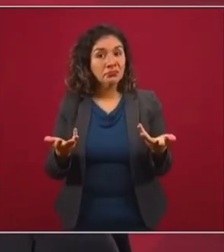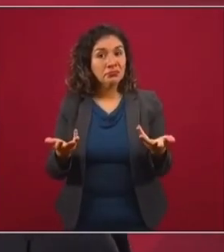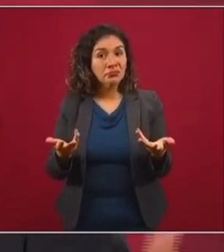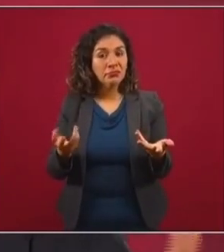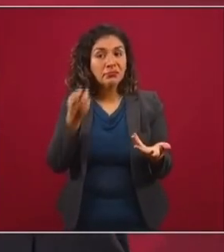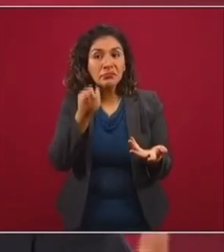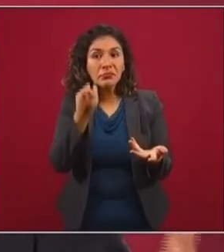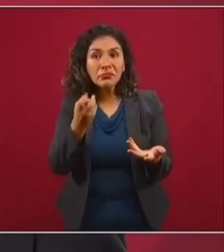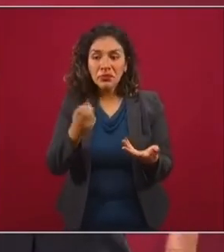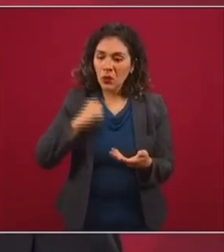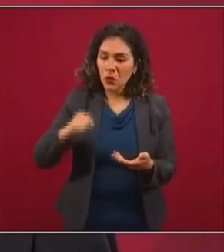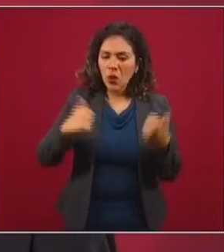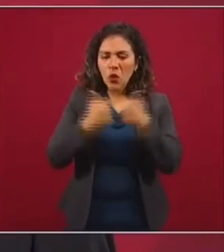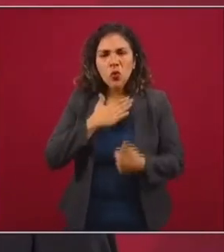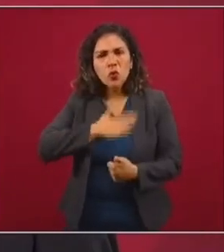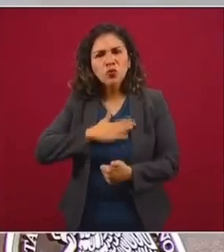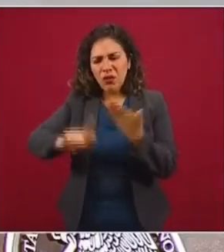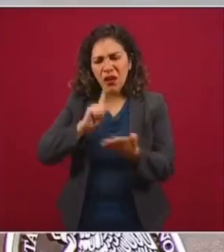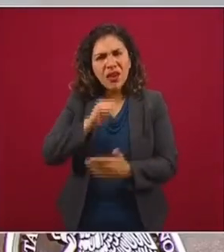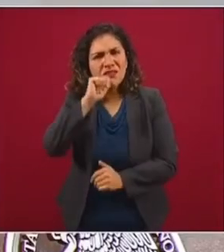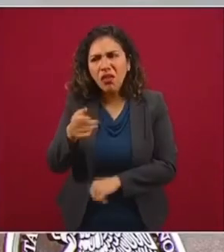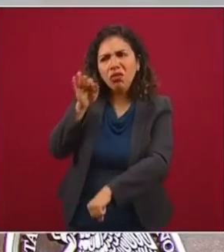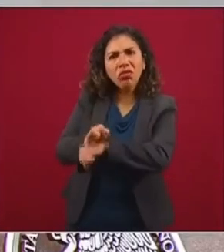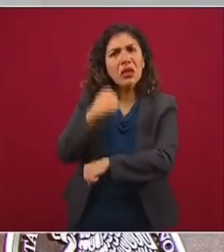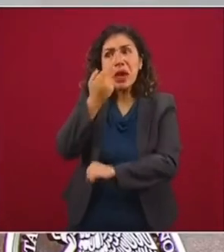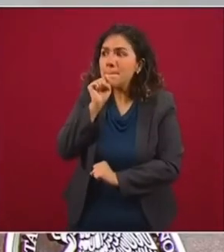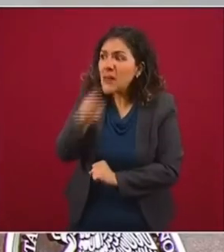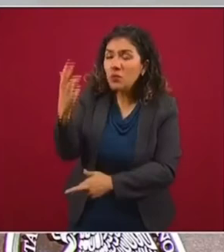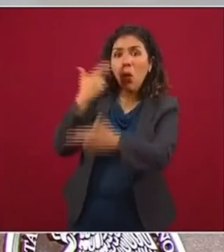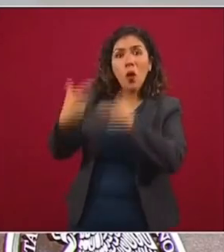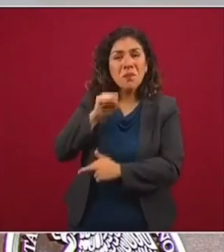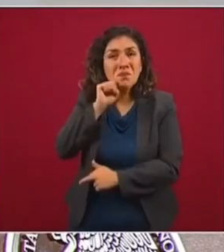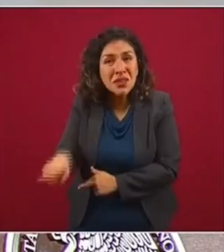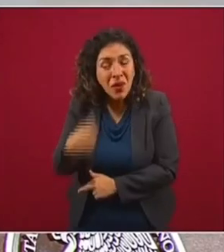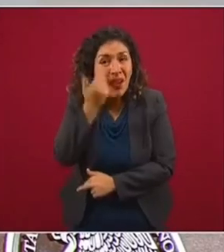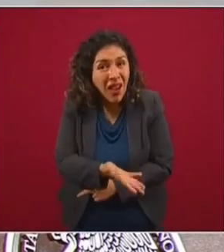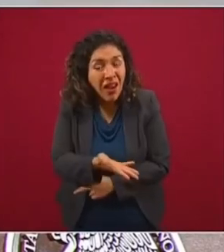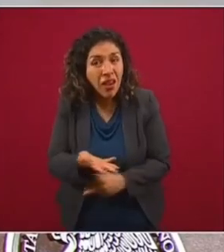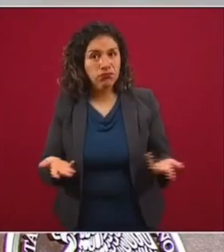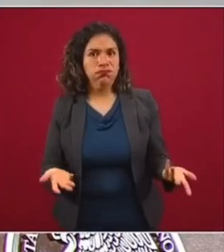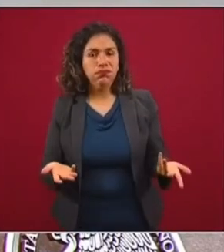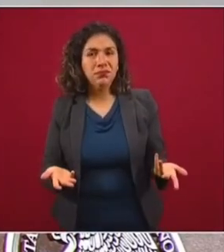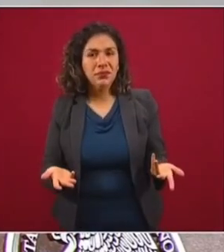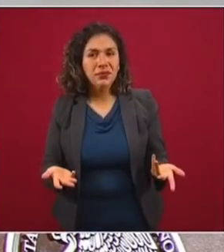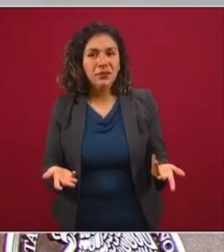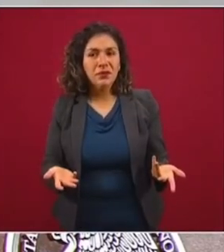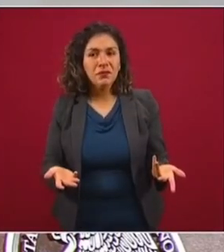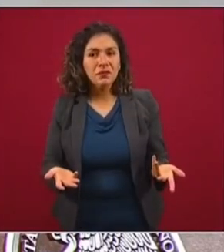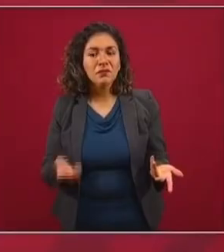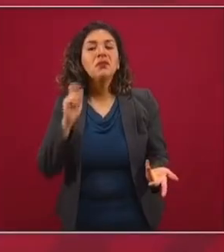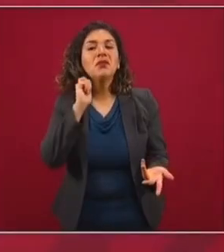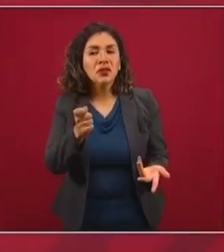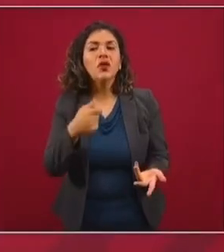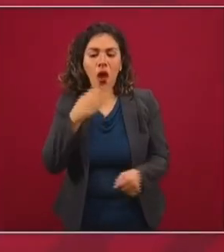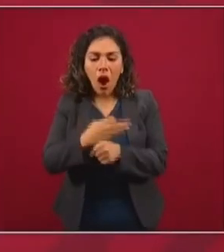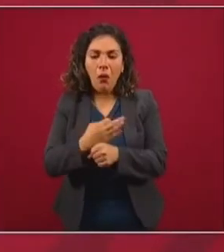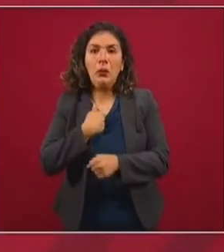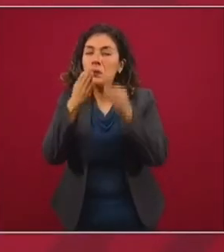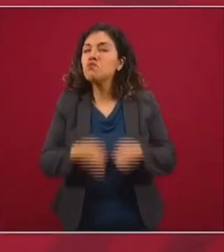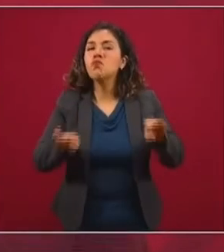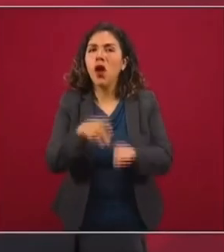ese régimen antidemocrático y quieran regresar a eso. Entonces, lo que nos importa es que haya